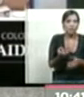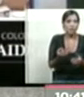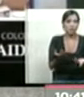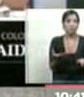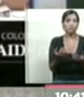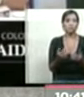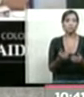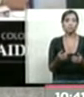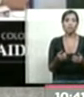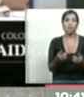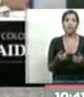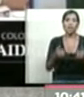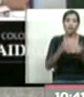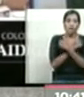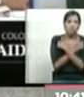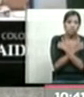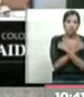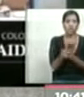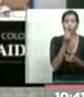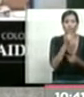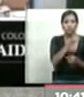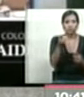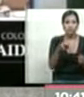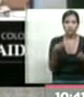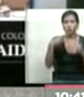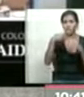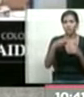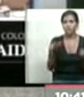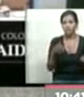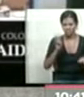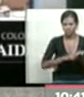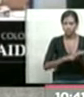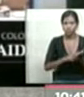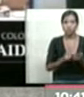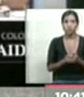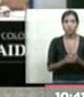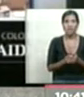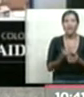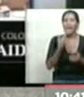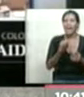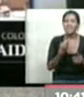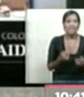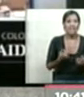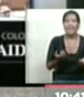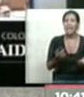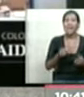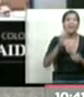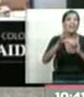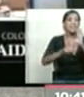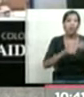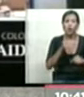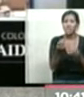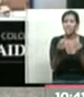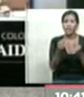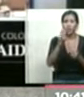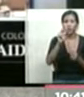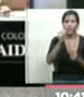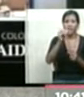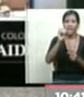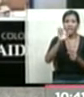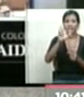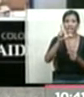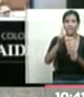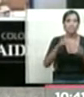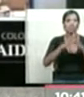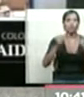alojamiento y en la comida de ustedes. ¿Eso es cierto? Ahí se ha dicho que ha agarrado dinero Raquel y todo aquel, pero yo sí tengo las pruebas ya de quiénes